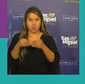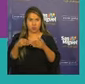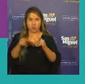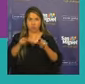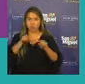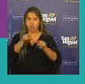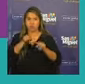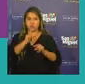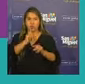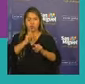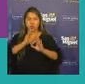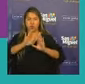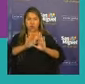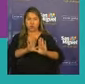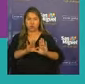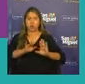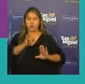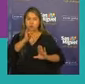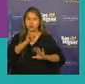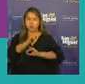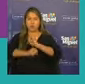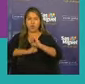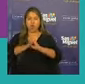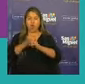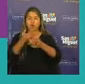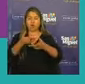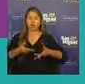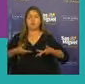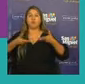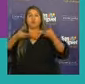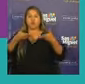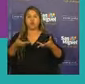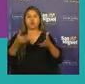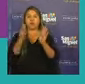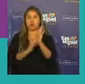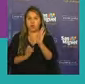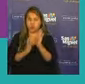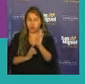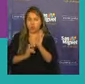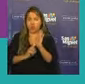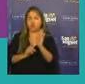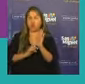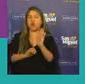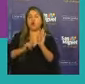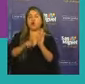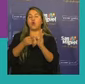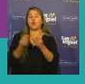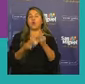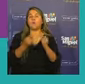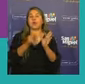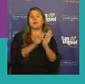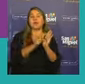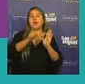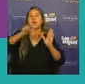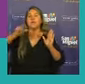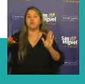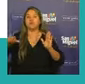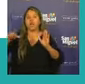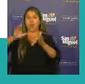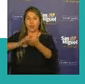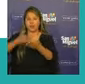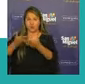es lo que nosotros anualmente tenemos a disposición, restando lo que pasa a salud directamente.